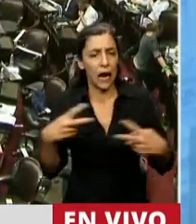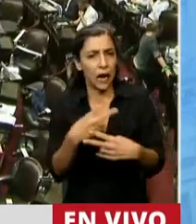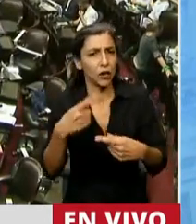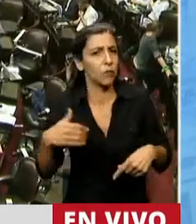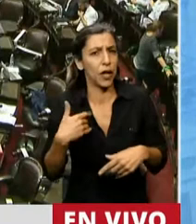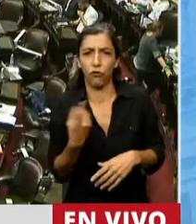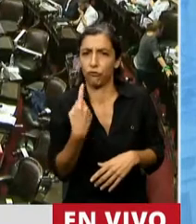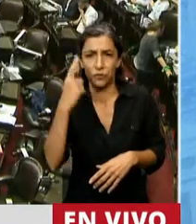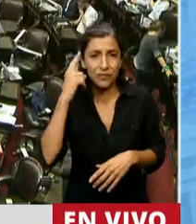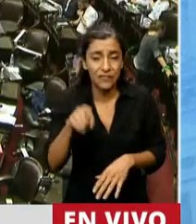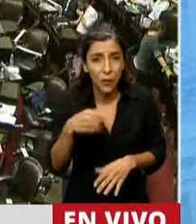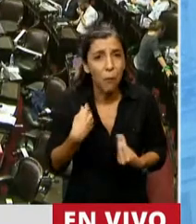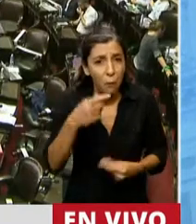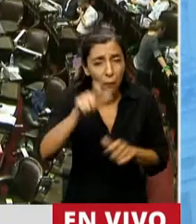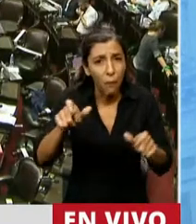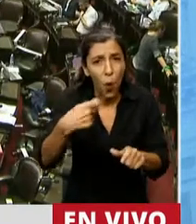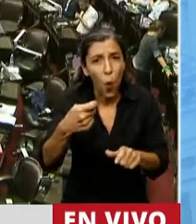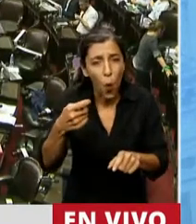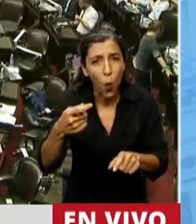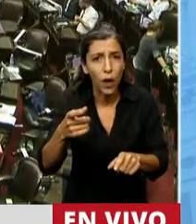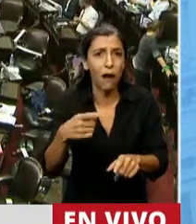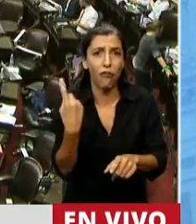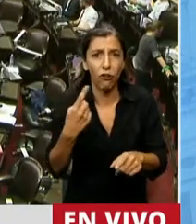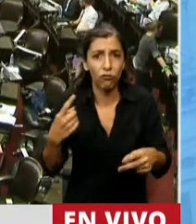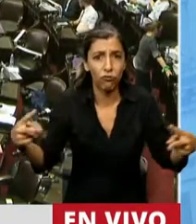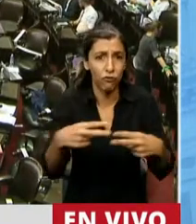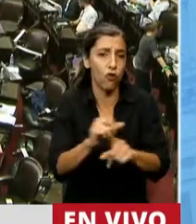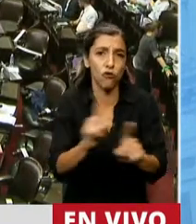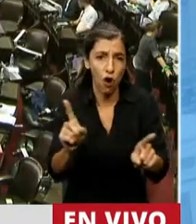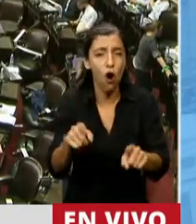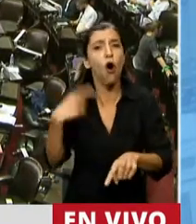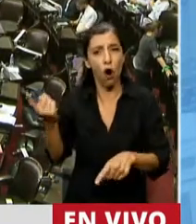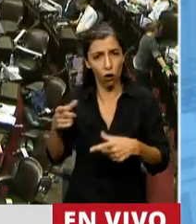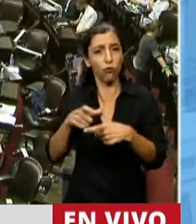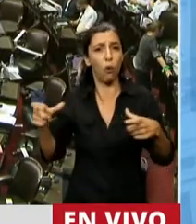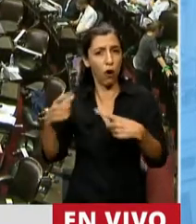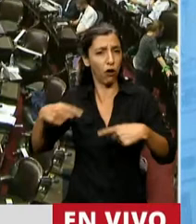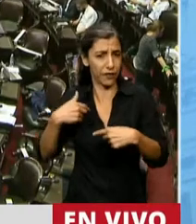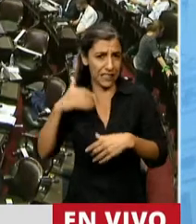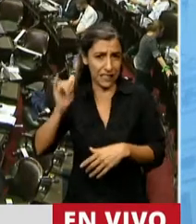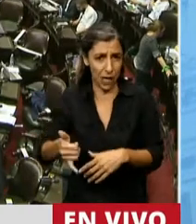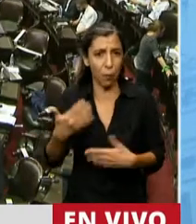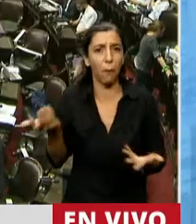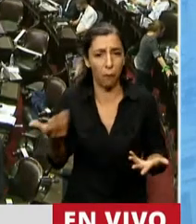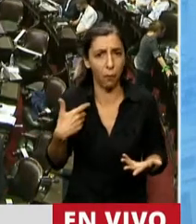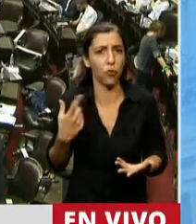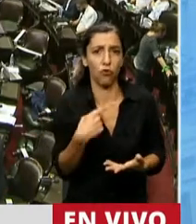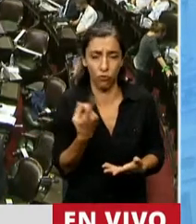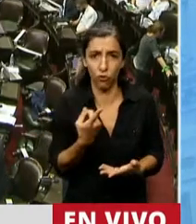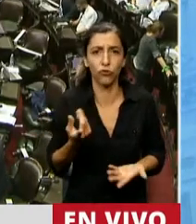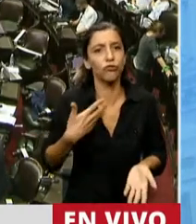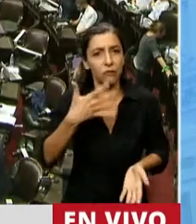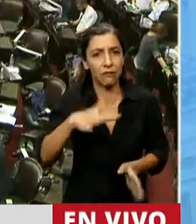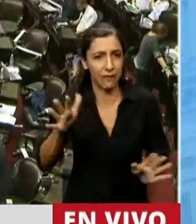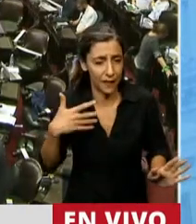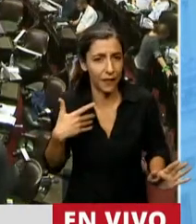no. Y para los bonos y letras, sí. O ajustamos todo por crecimiento o ajustamos por inflación. Pero tiene que ser más